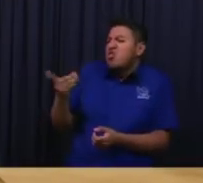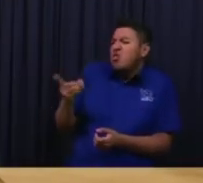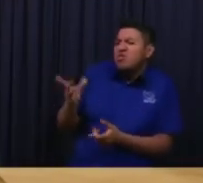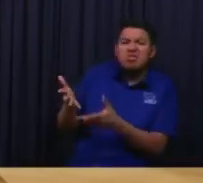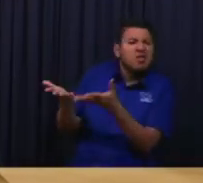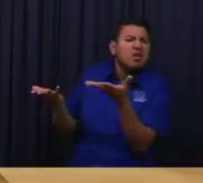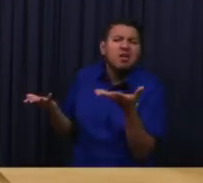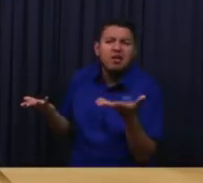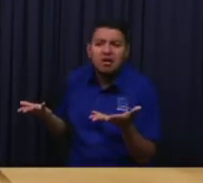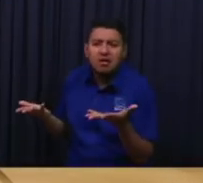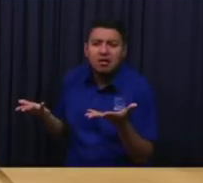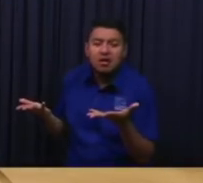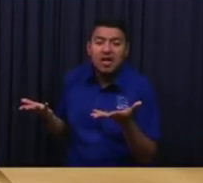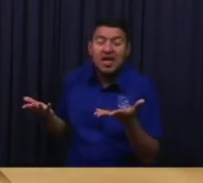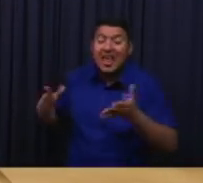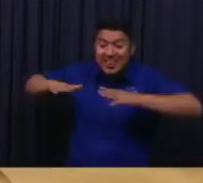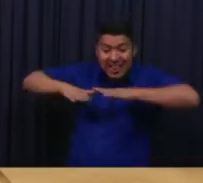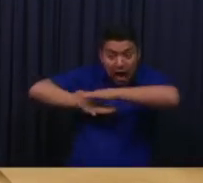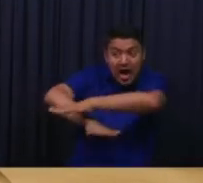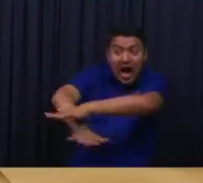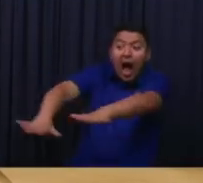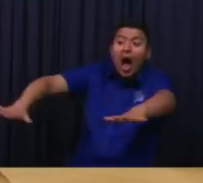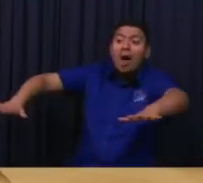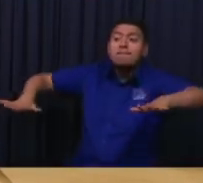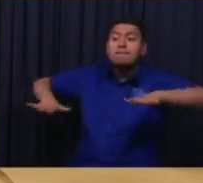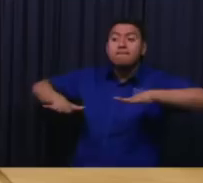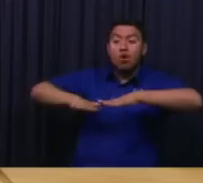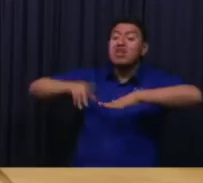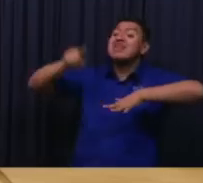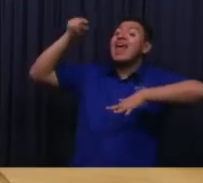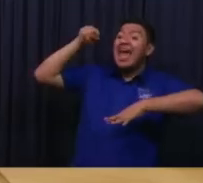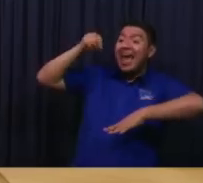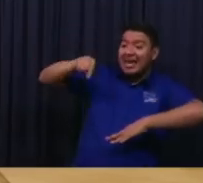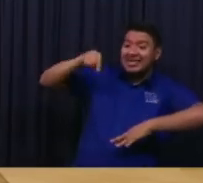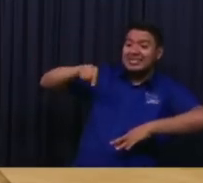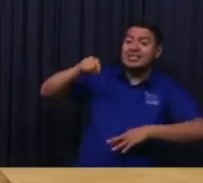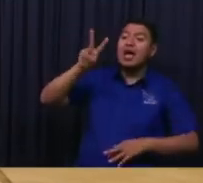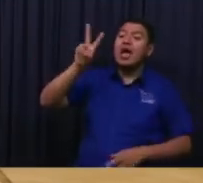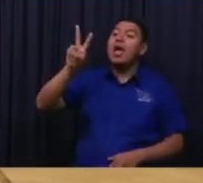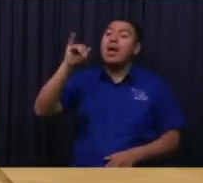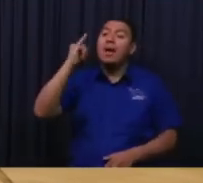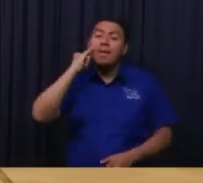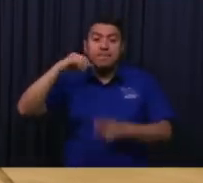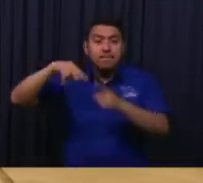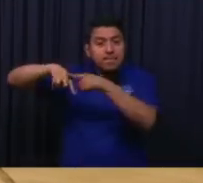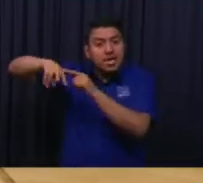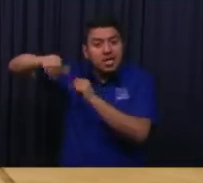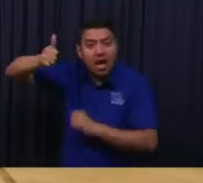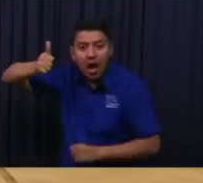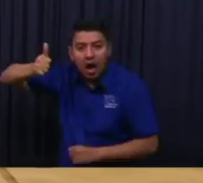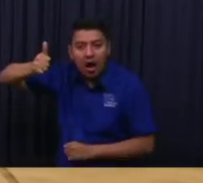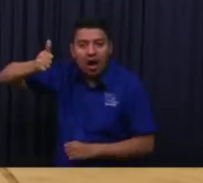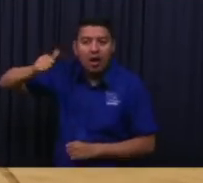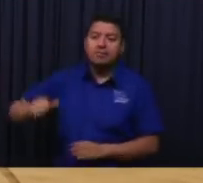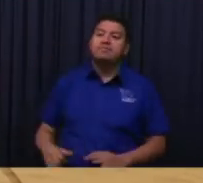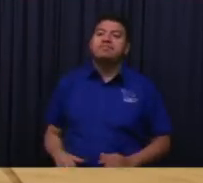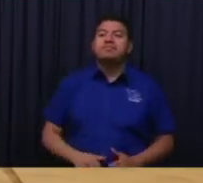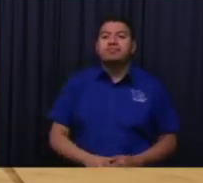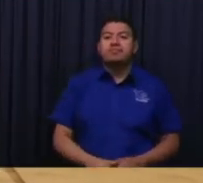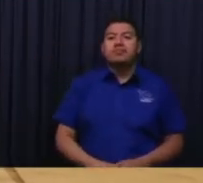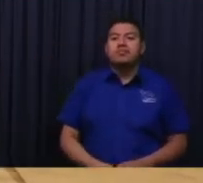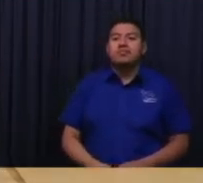del campo de dónde procede esa viña, que es Baal Amón. Porque aquí dice, tenía una viña en Baal